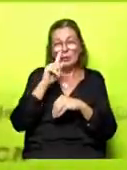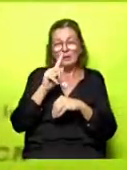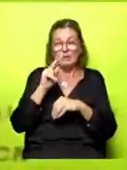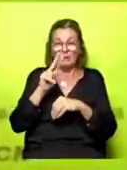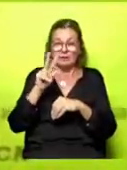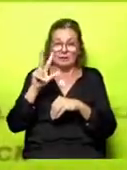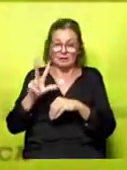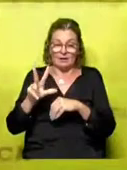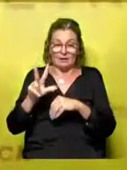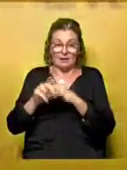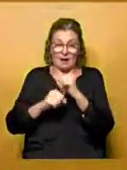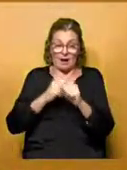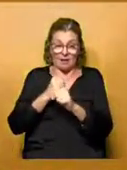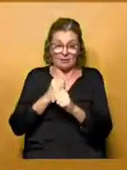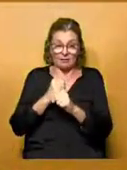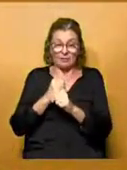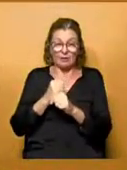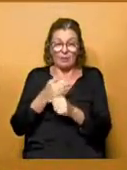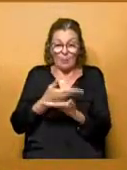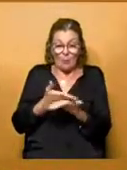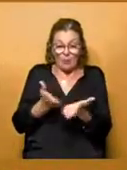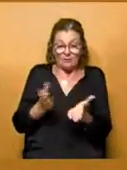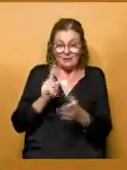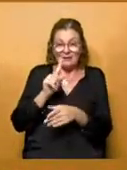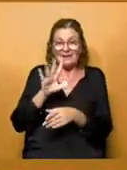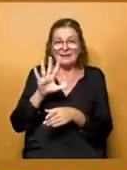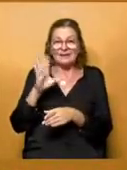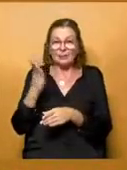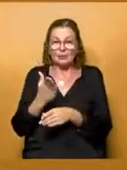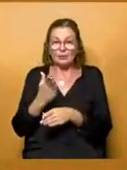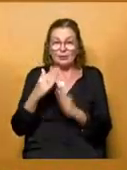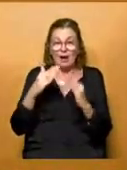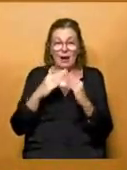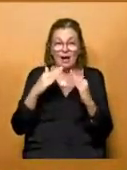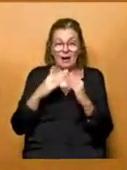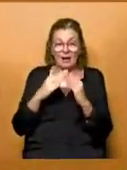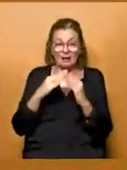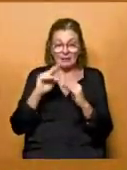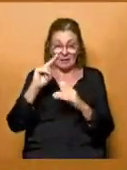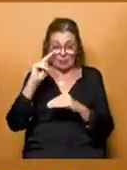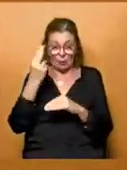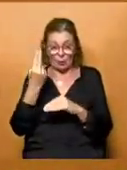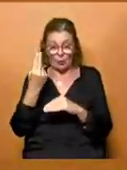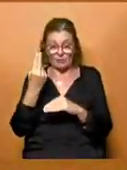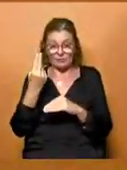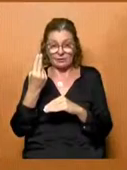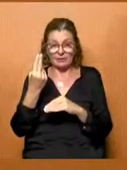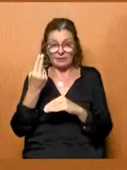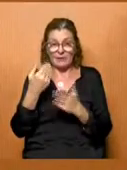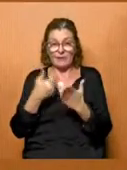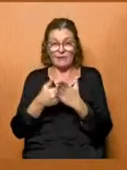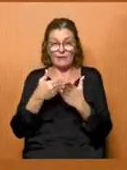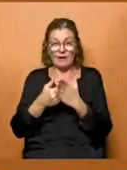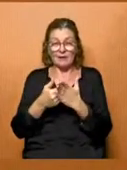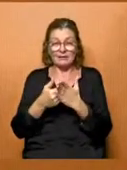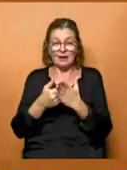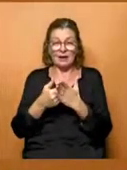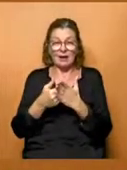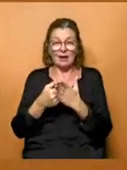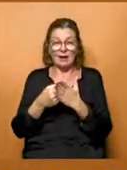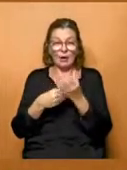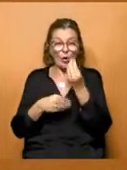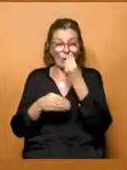2023 y muestra que un 15% de los hogares uruguayos tiene inseguridad